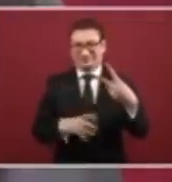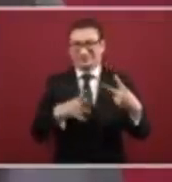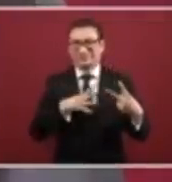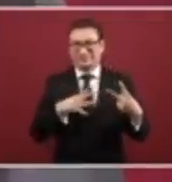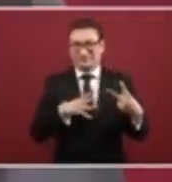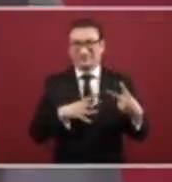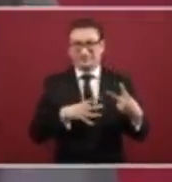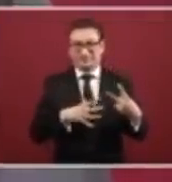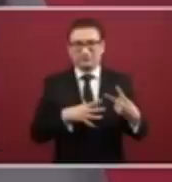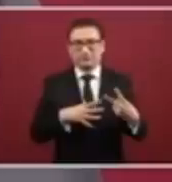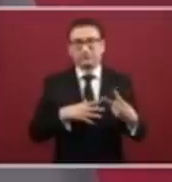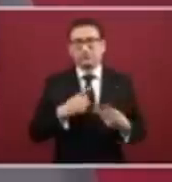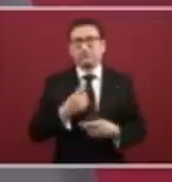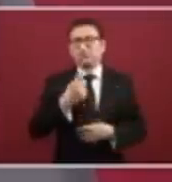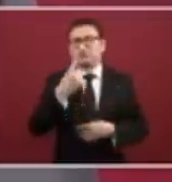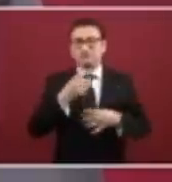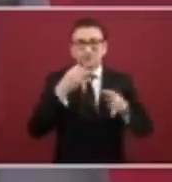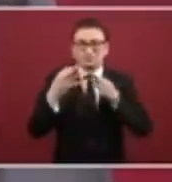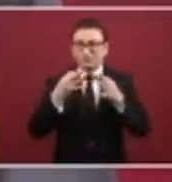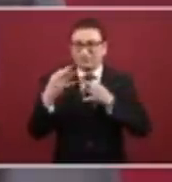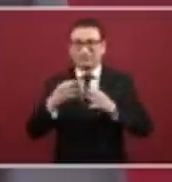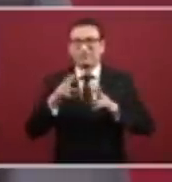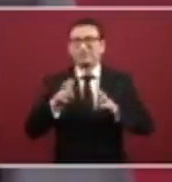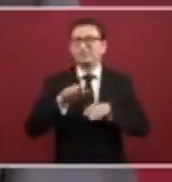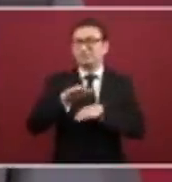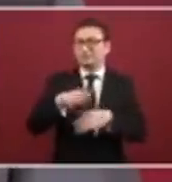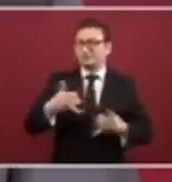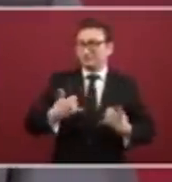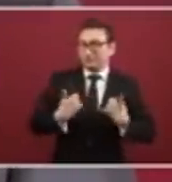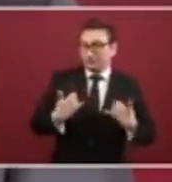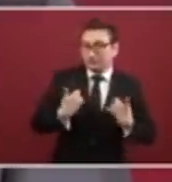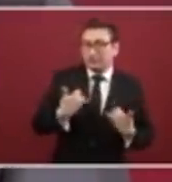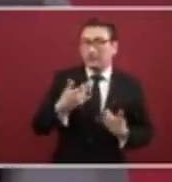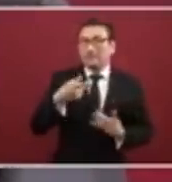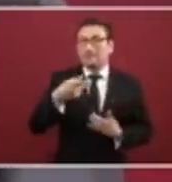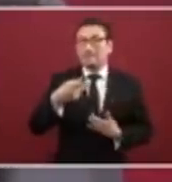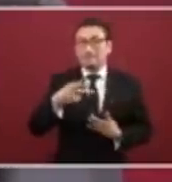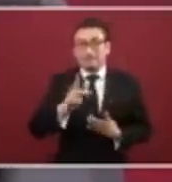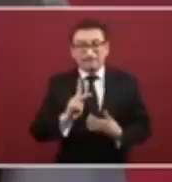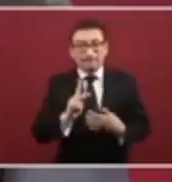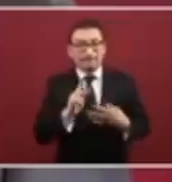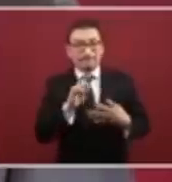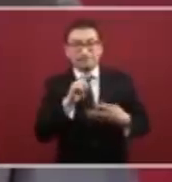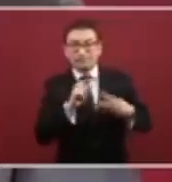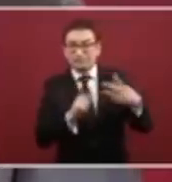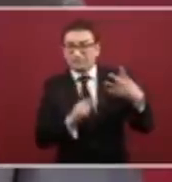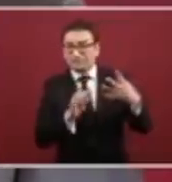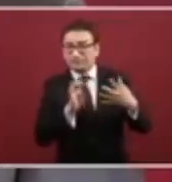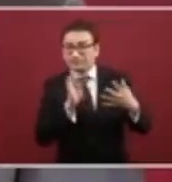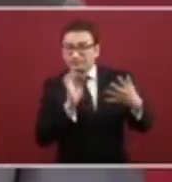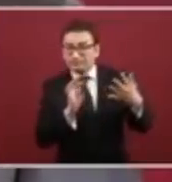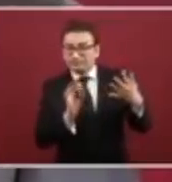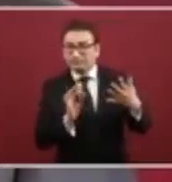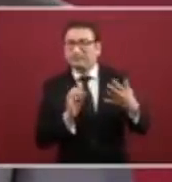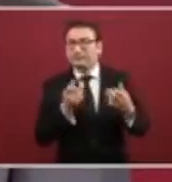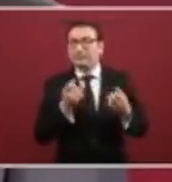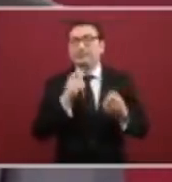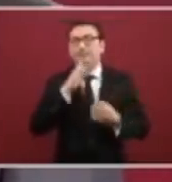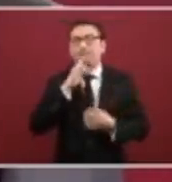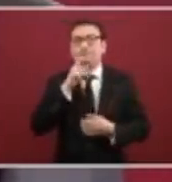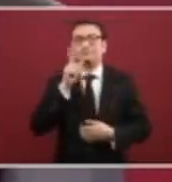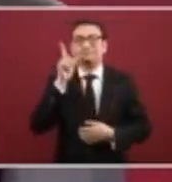También una buena noticia sobre los jóvenes, pero vamos a dejar esa información para